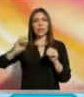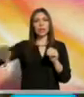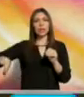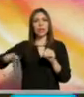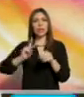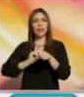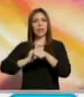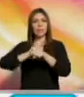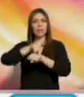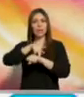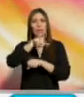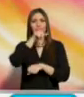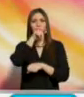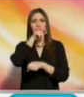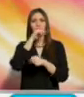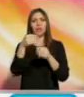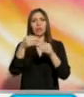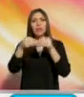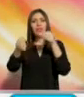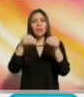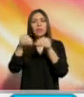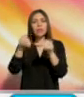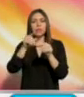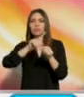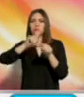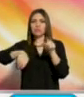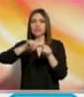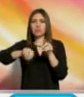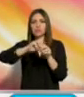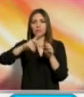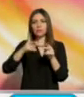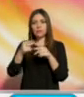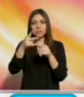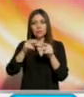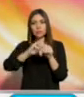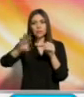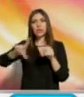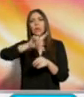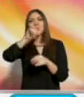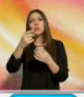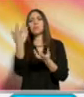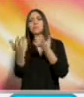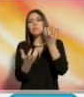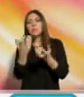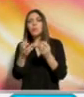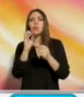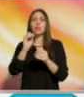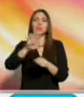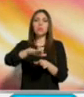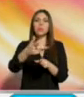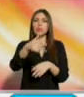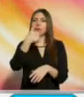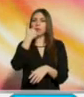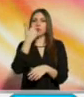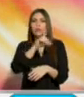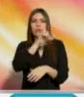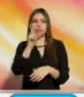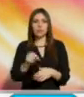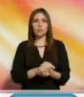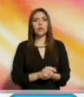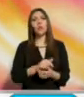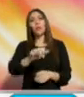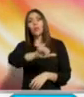tejido adiposo. Ya después se cuece, se asa, como se quiera consumir. Eso en cuanto a las grasas animales en la carne. Ok. Sí. La